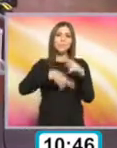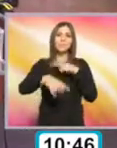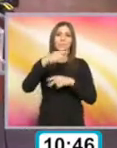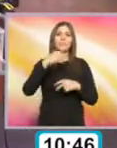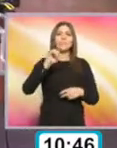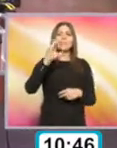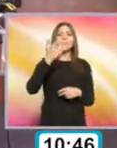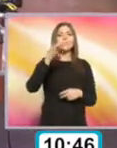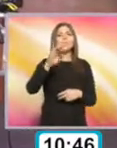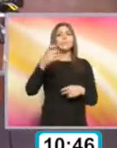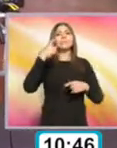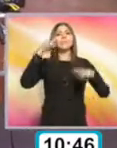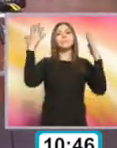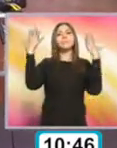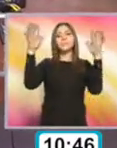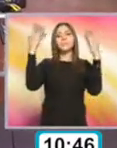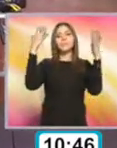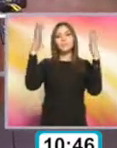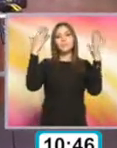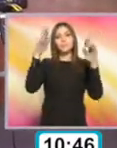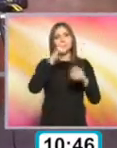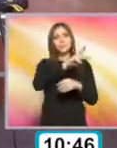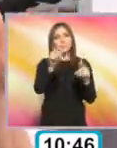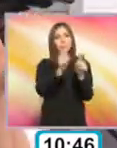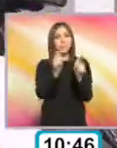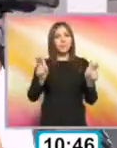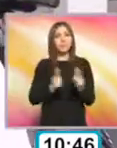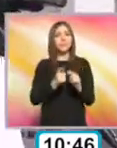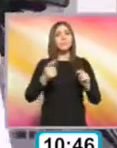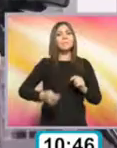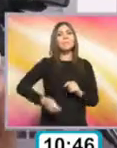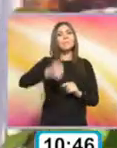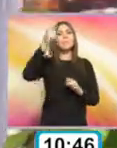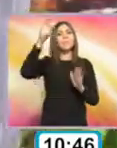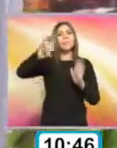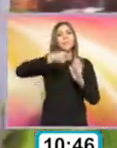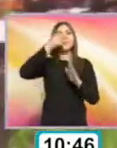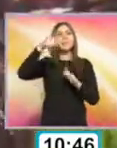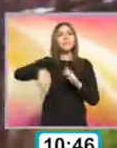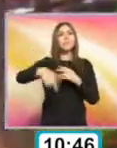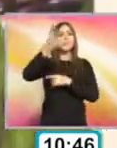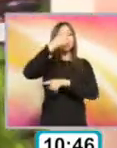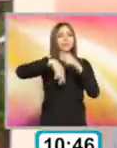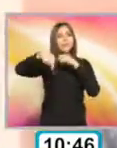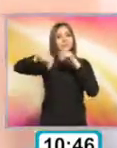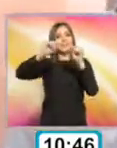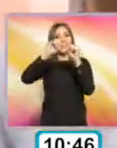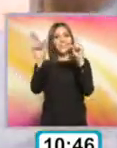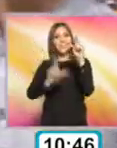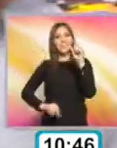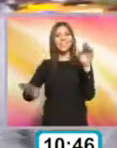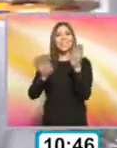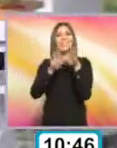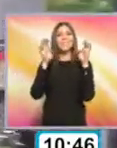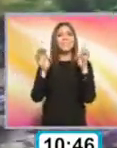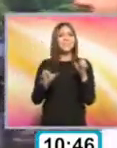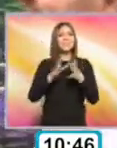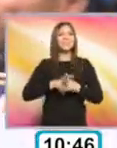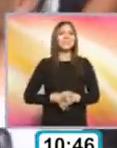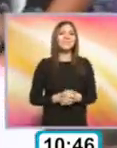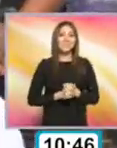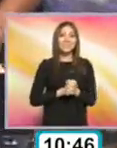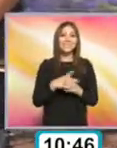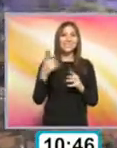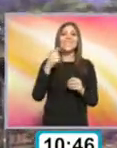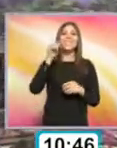Archi, aplauso para ellos. Por primera vez en nuestra República Mexicana. ¿Cómo están, muchachos? ¿Qué tal?